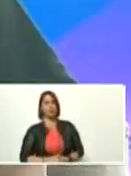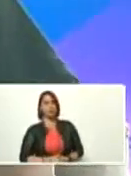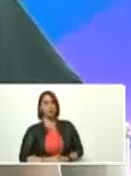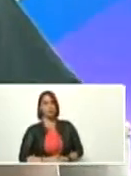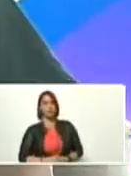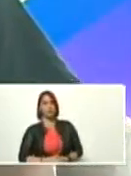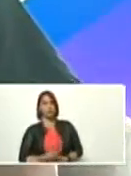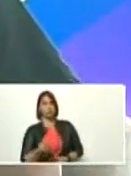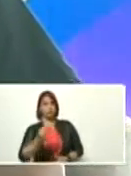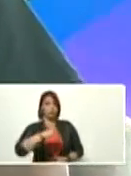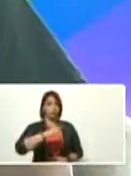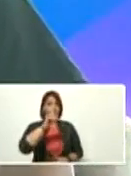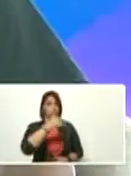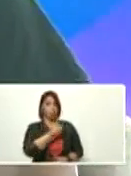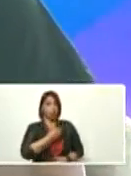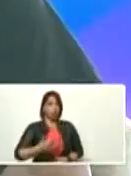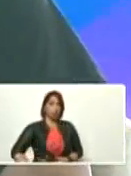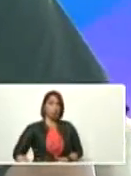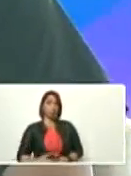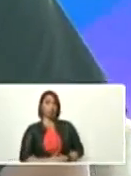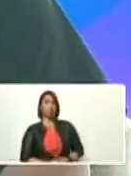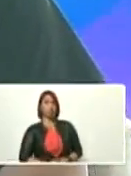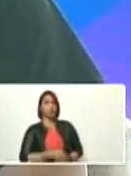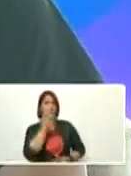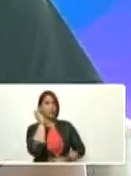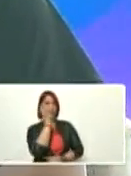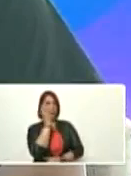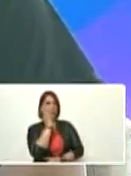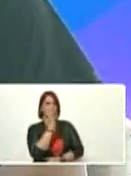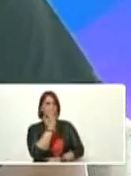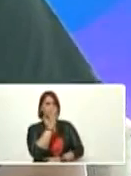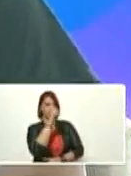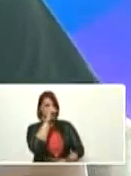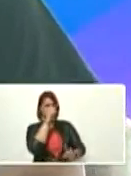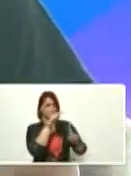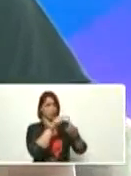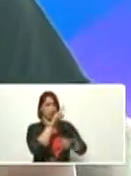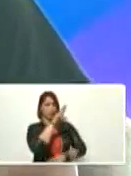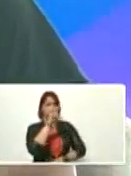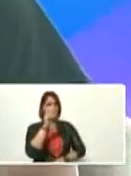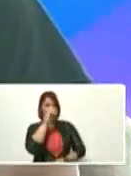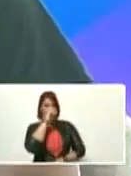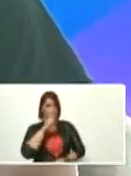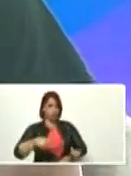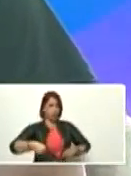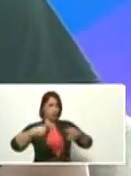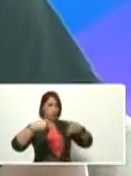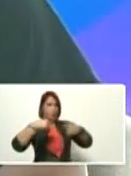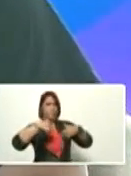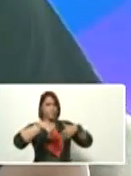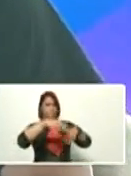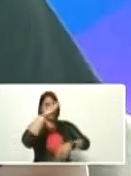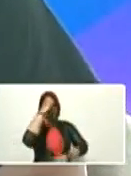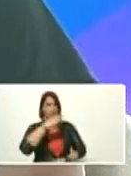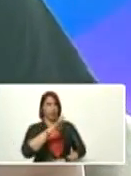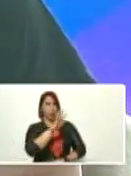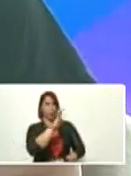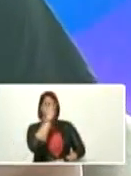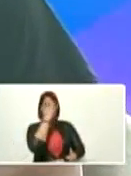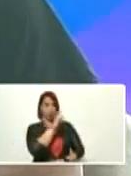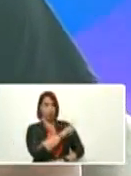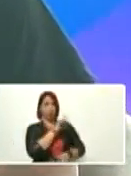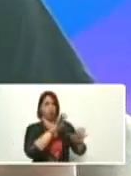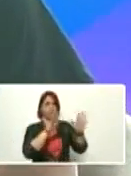además, señor presidente, este congreso, que se enmarca en los 30 años de la rebelión militar del 4 de febrero de